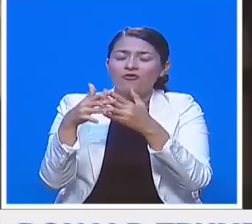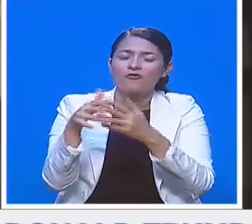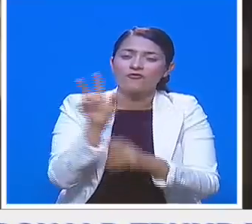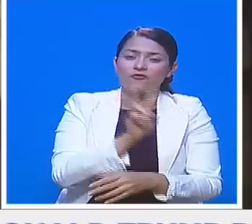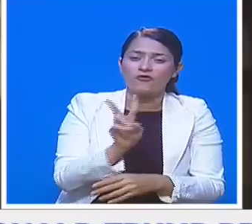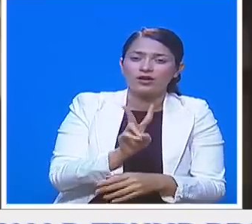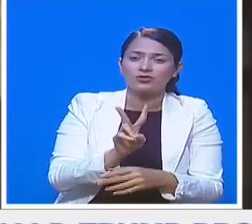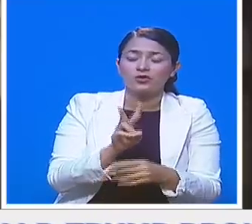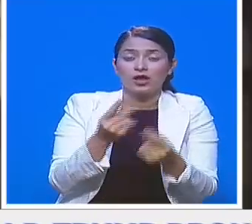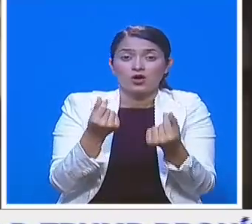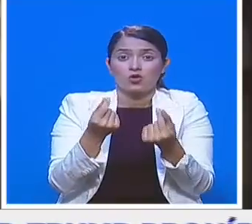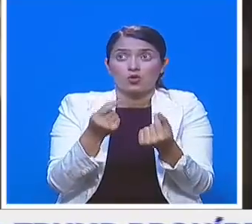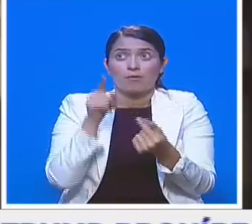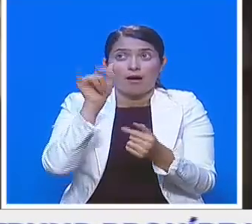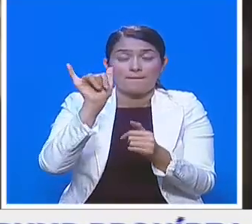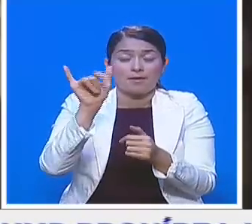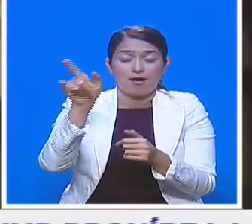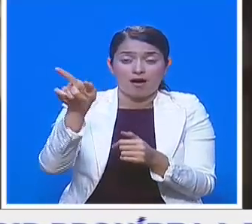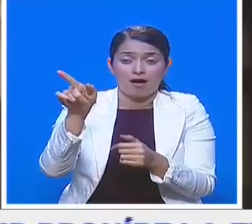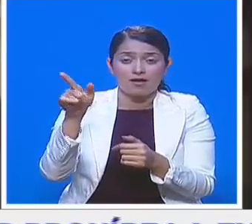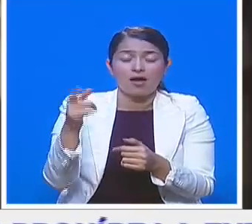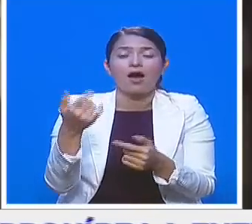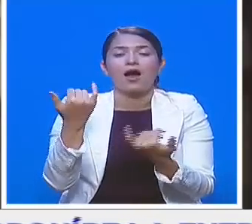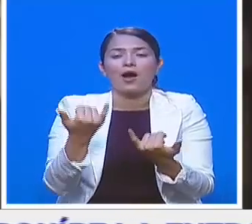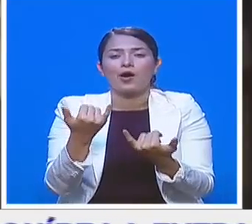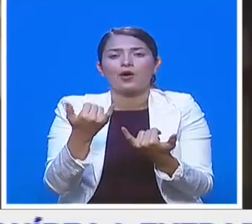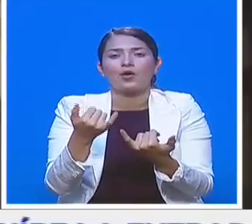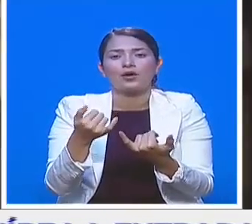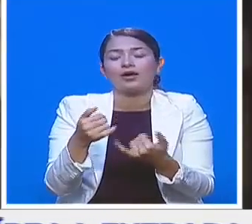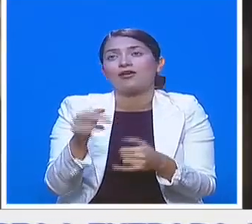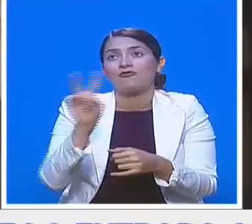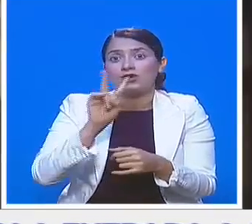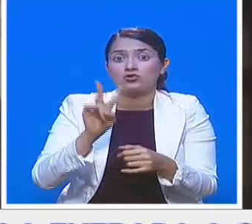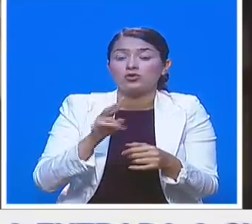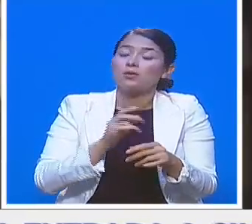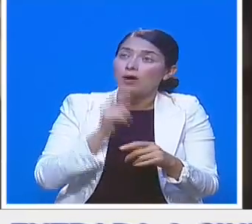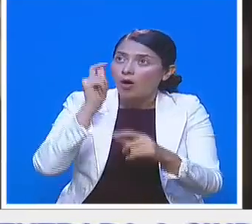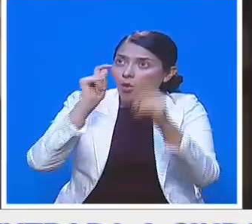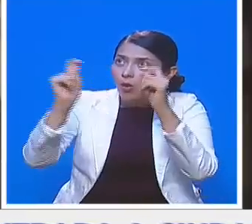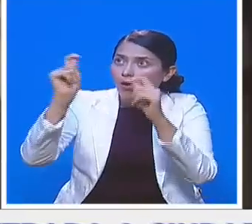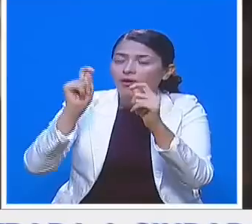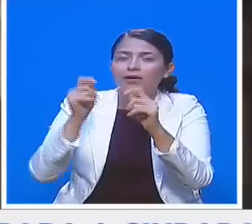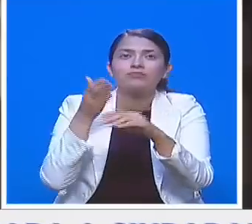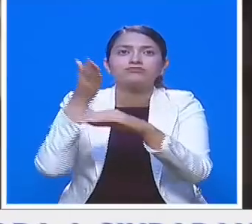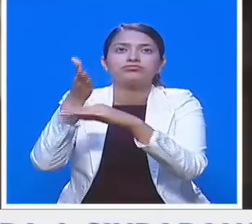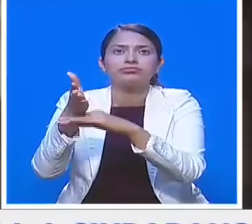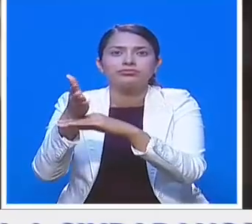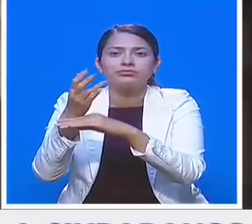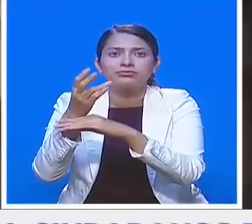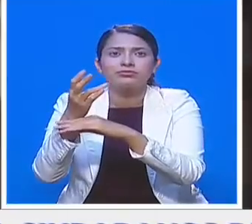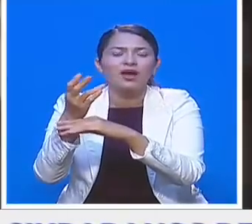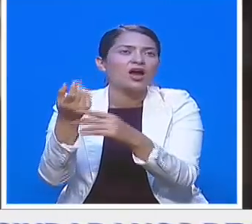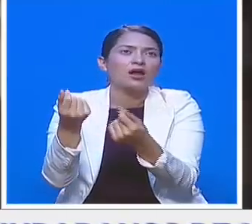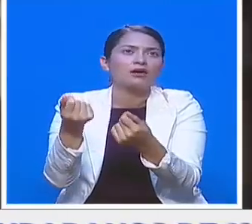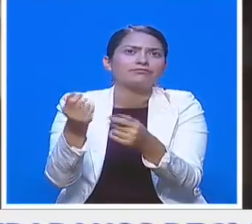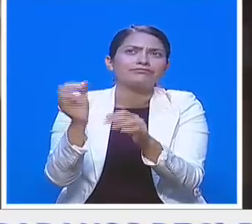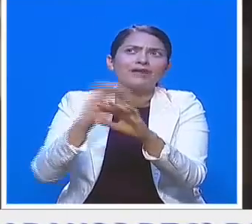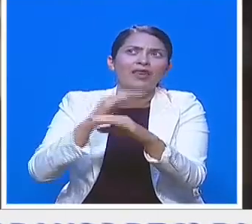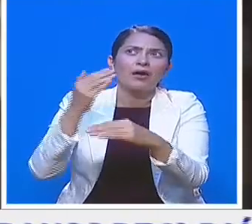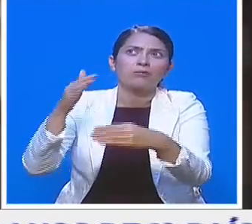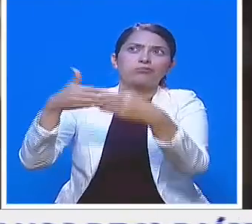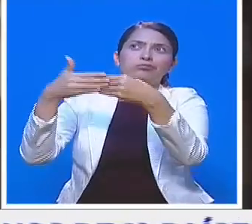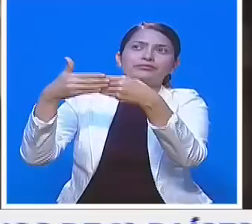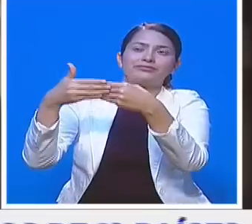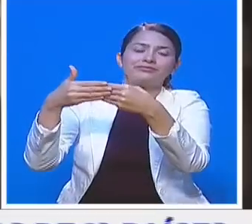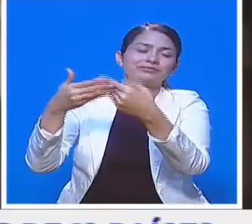en la economía misma de los Estados Unidos, porque ahora son venezolanos los que iban a ir como turistas que ahora no irán y no gastarán su dinero allá.